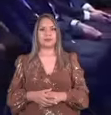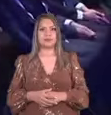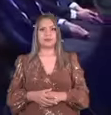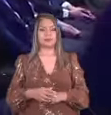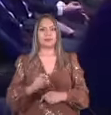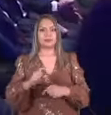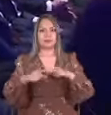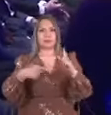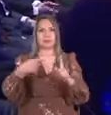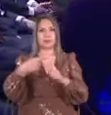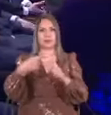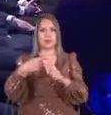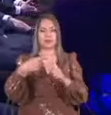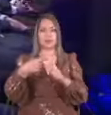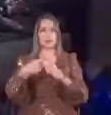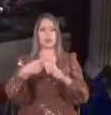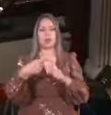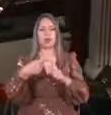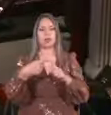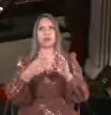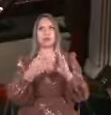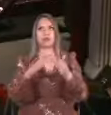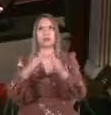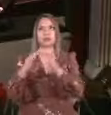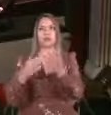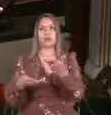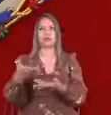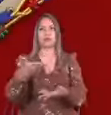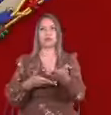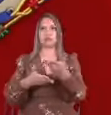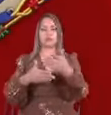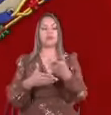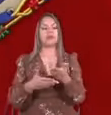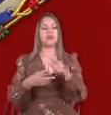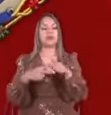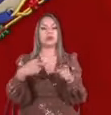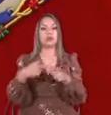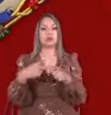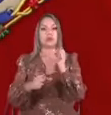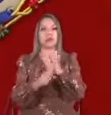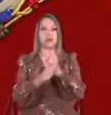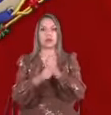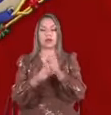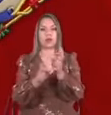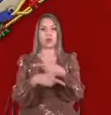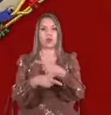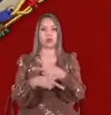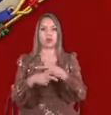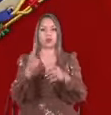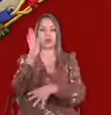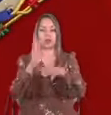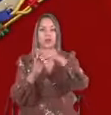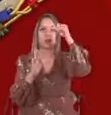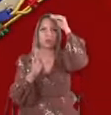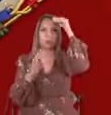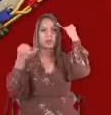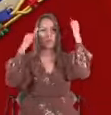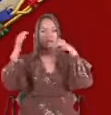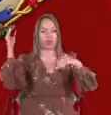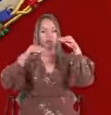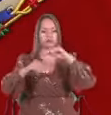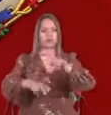El primero hace referencia al hábitat, la seguridad y la convivencia ciudadana. El segundo, al trabajo, la producción, el emprendimiento y la innovación.